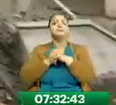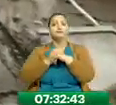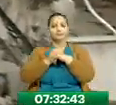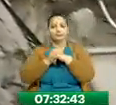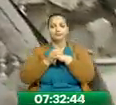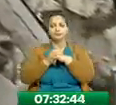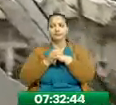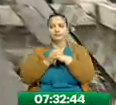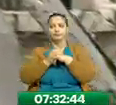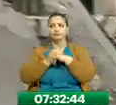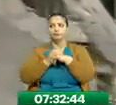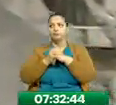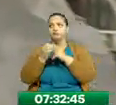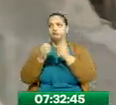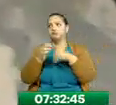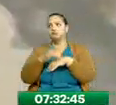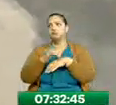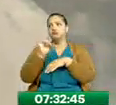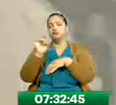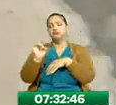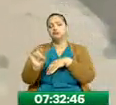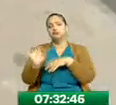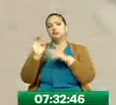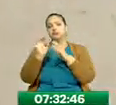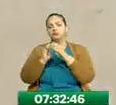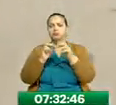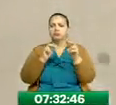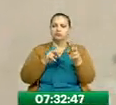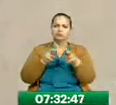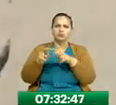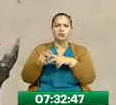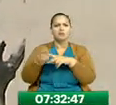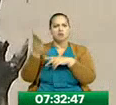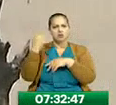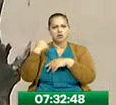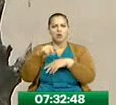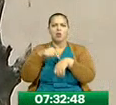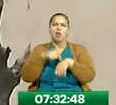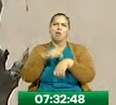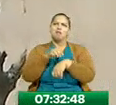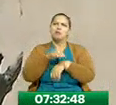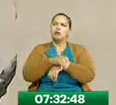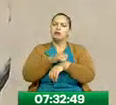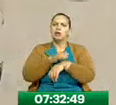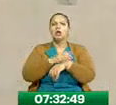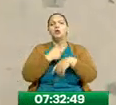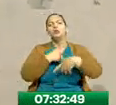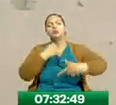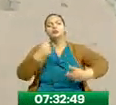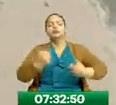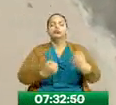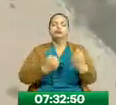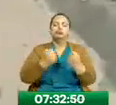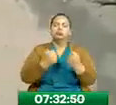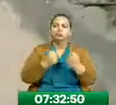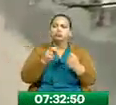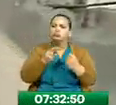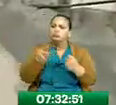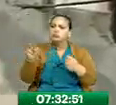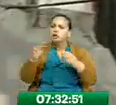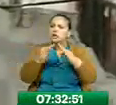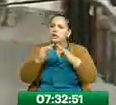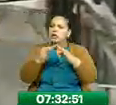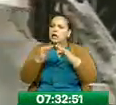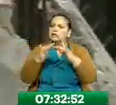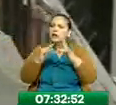la han abandonado. Pude advertir una tarde que allí no vive nadie. En todo caso, pues